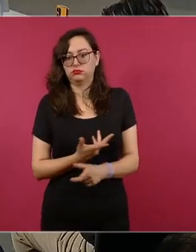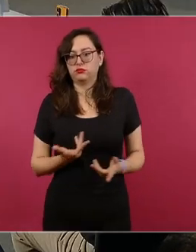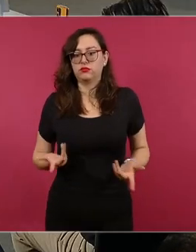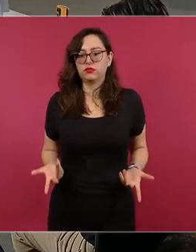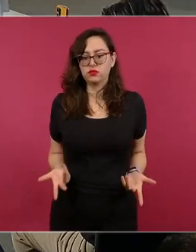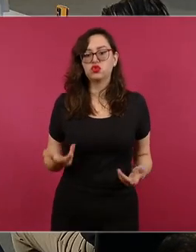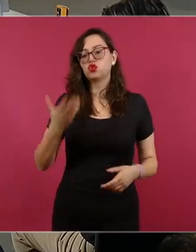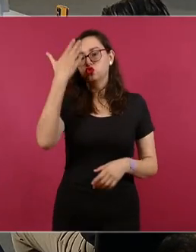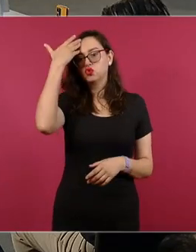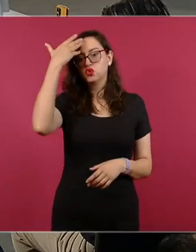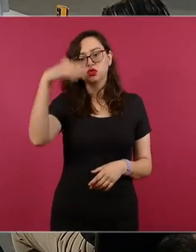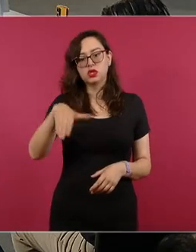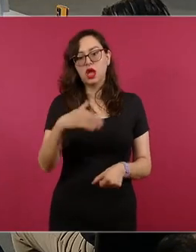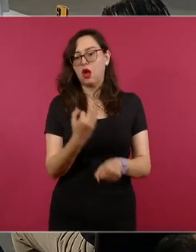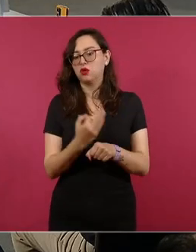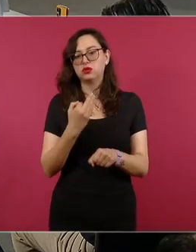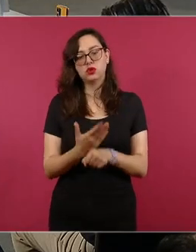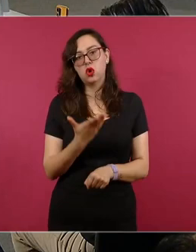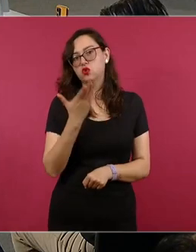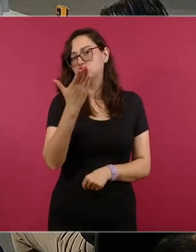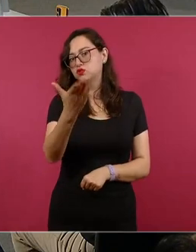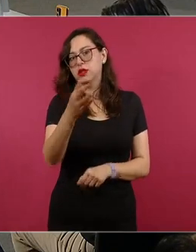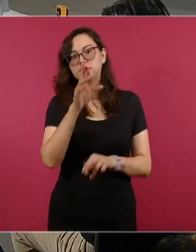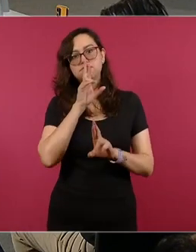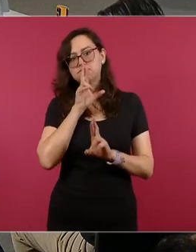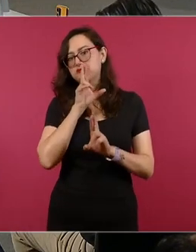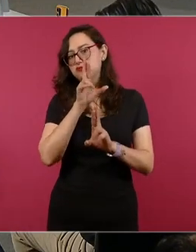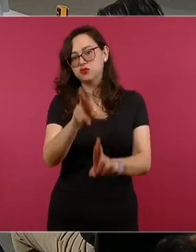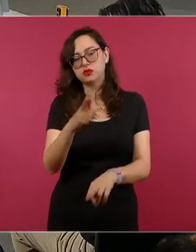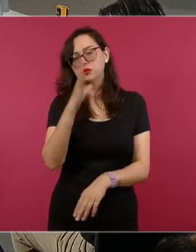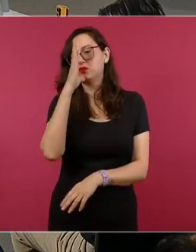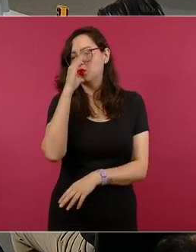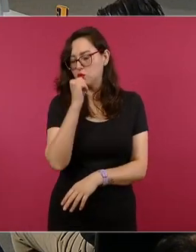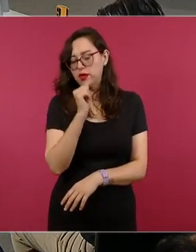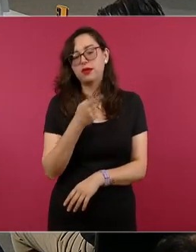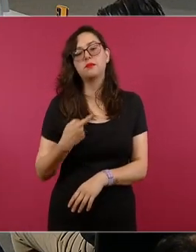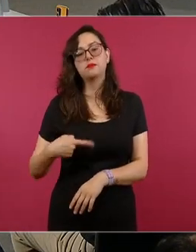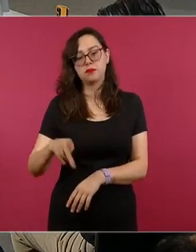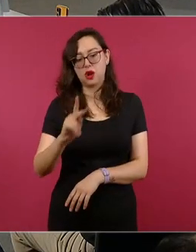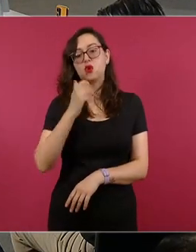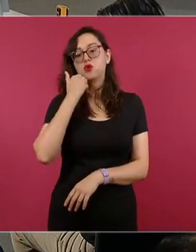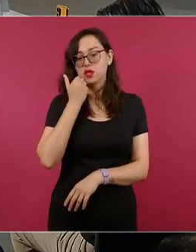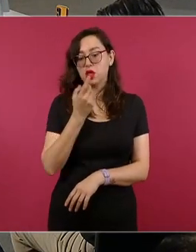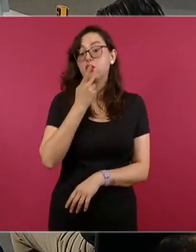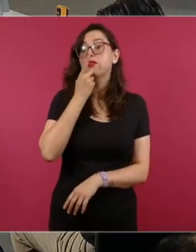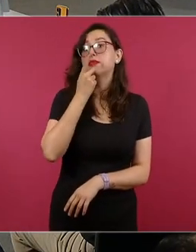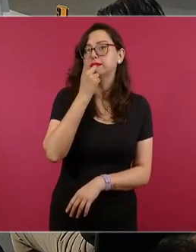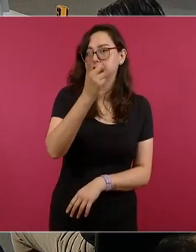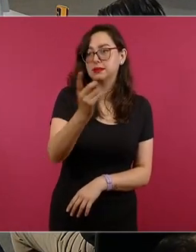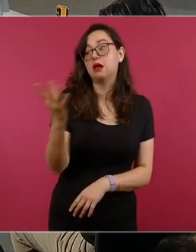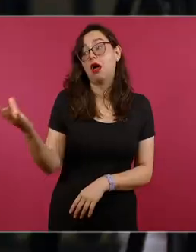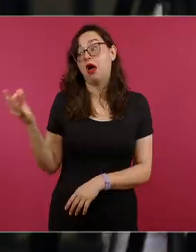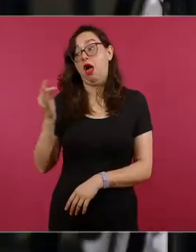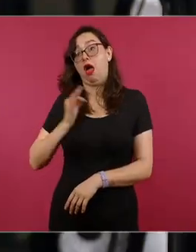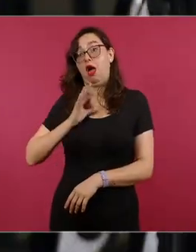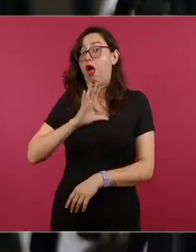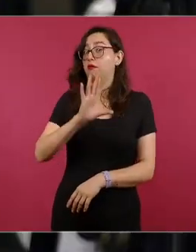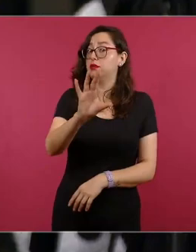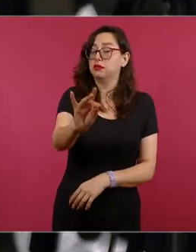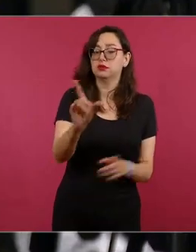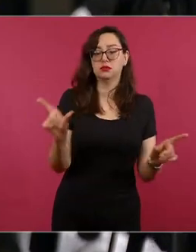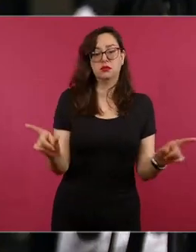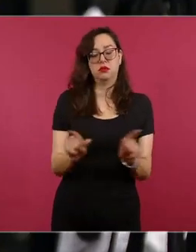que no se puede manifestar, pero yo se lo quería saber porque es parte de la gente del pueblo. Por otra parte, presidente,